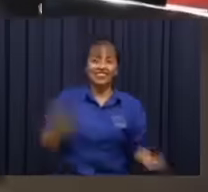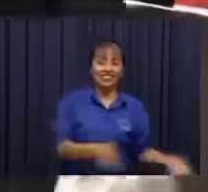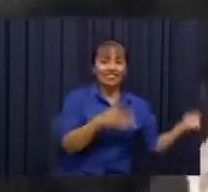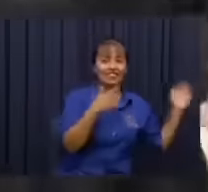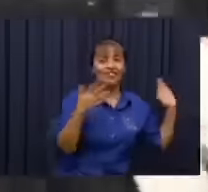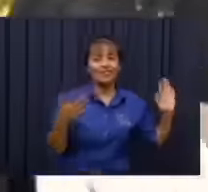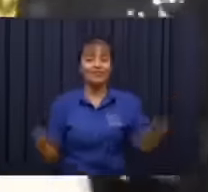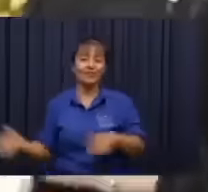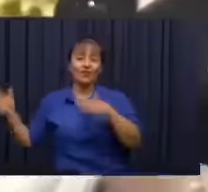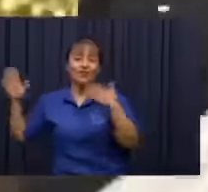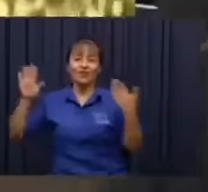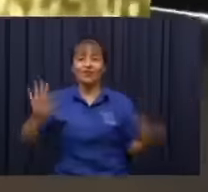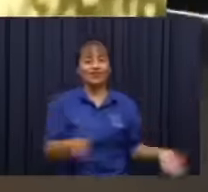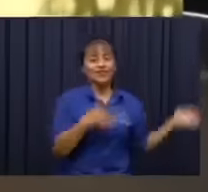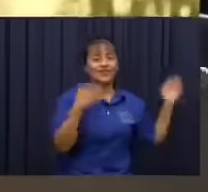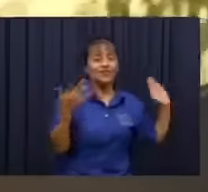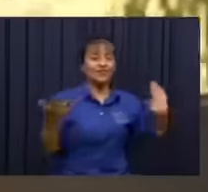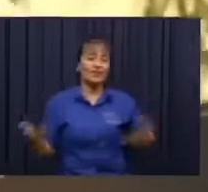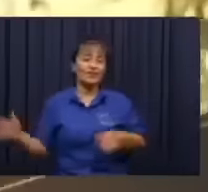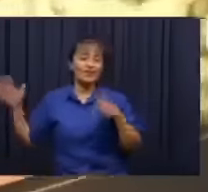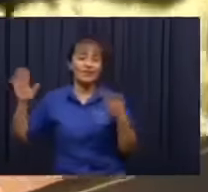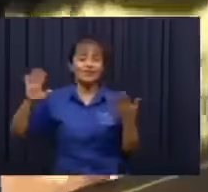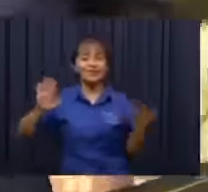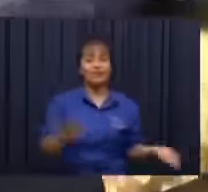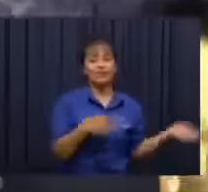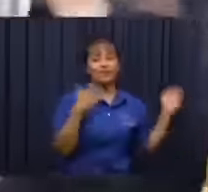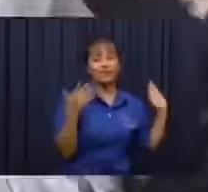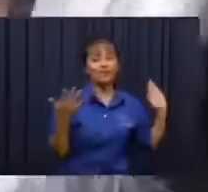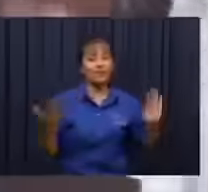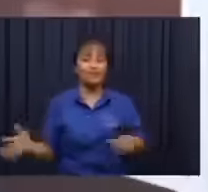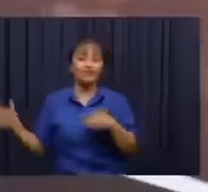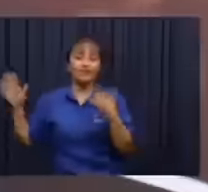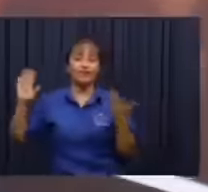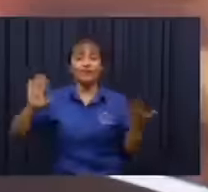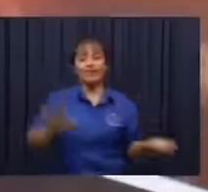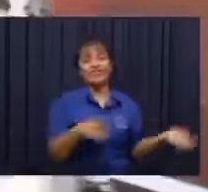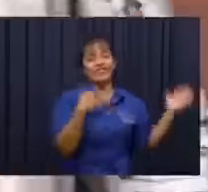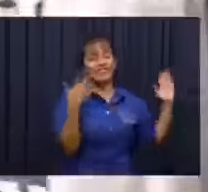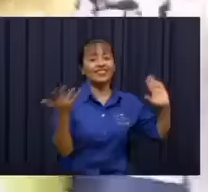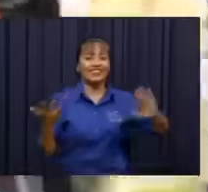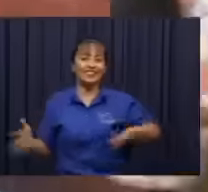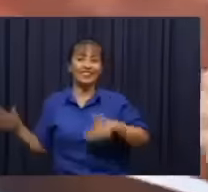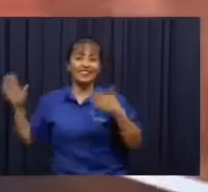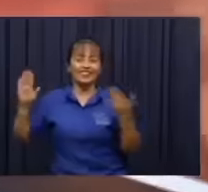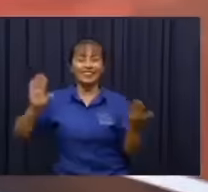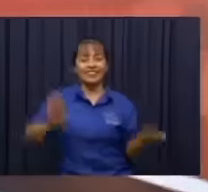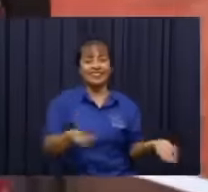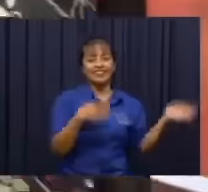Dale.